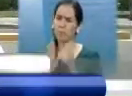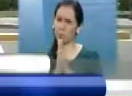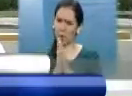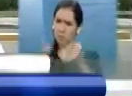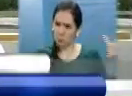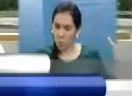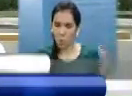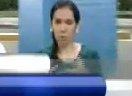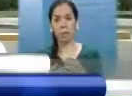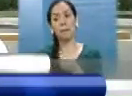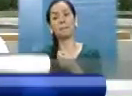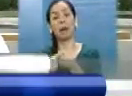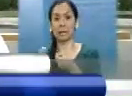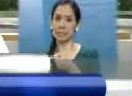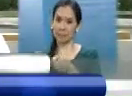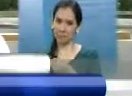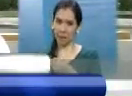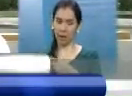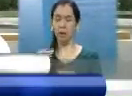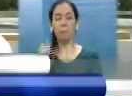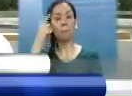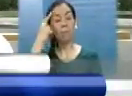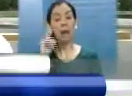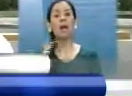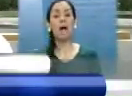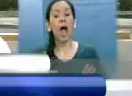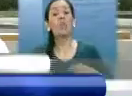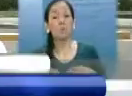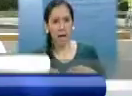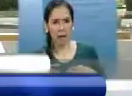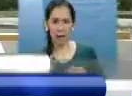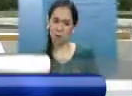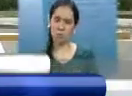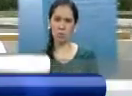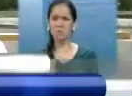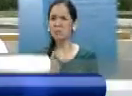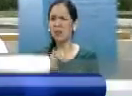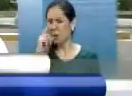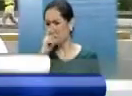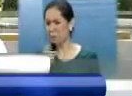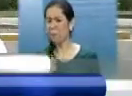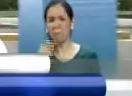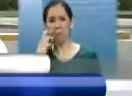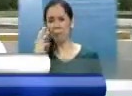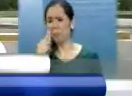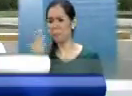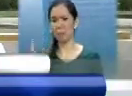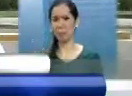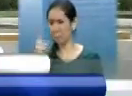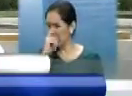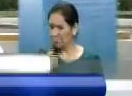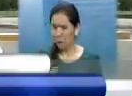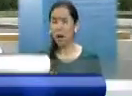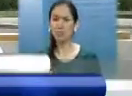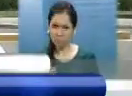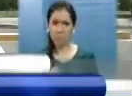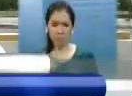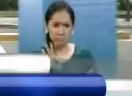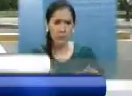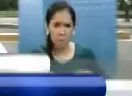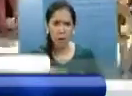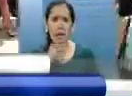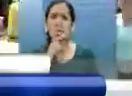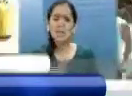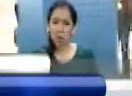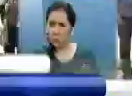una y participe a involucrarse en este evento, involucrarse en que podemos hacer más por los niños de nuestro